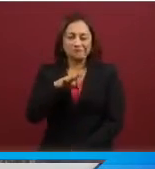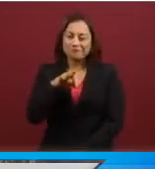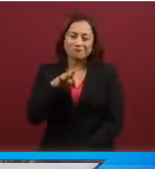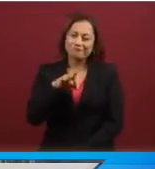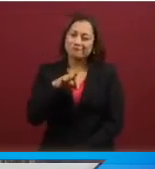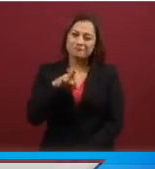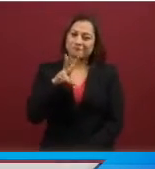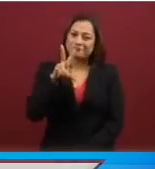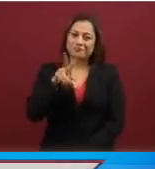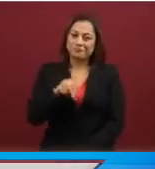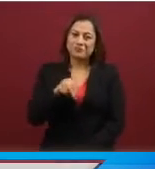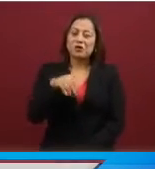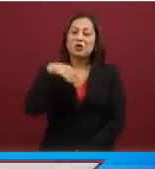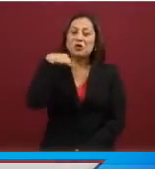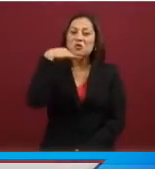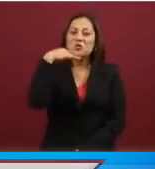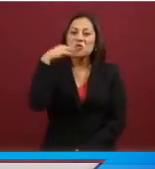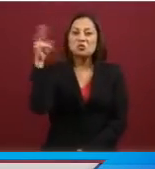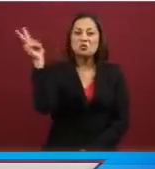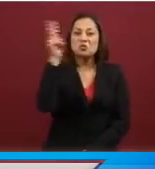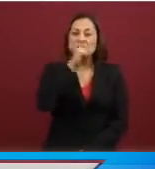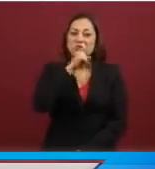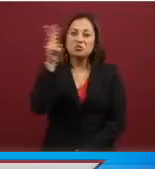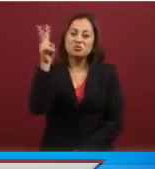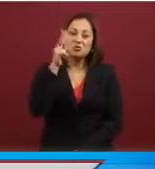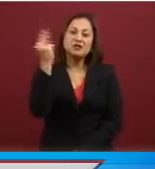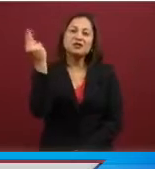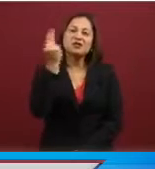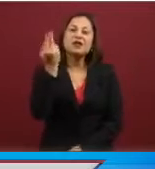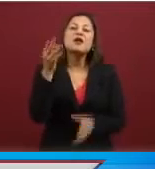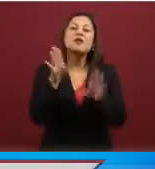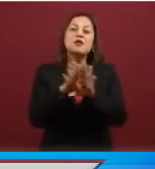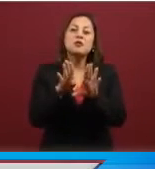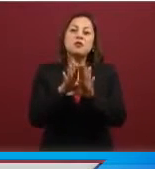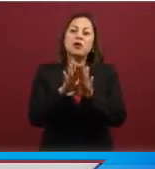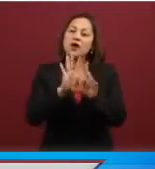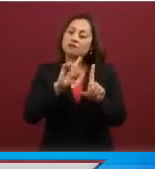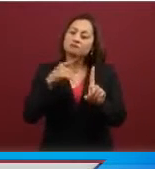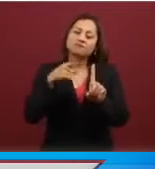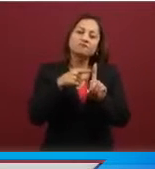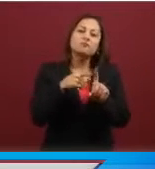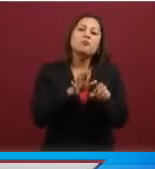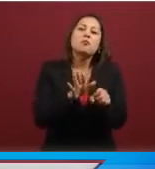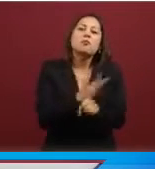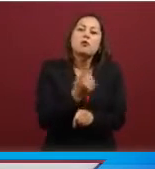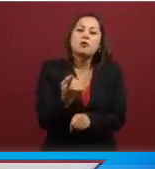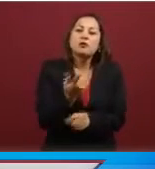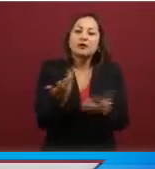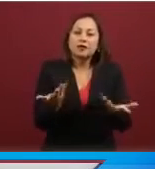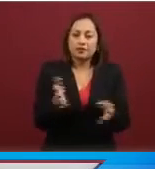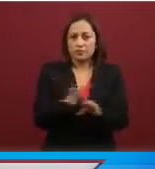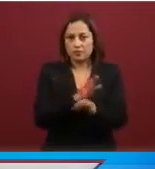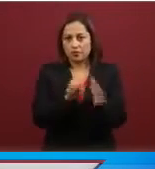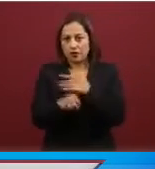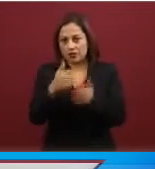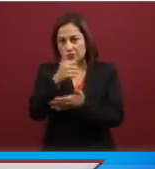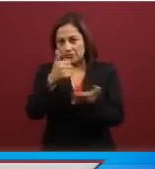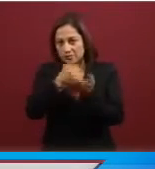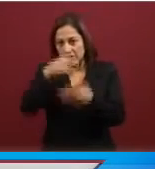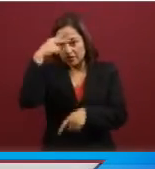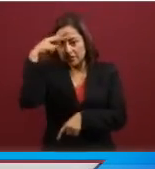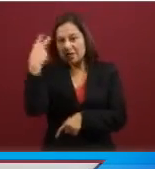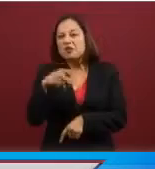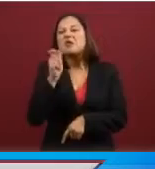los automóviles los que generan principalmente los contaminantes. El proyecto de Berto Castillo de colocar ventilador se ha analizado y